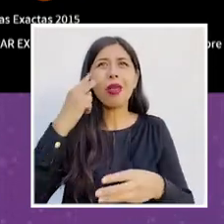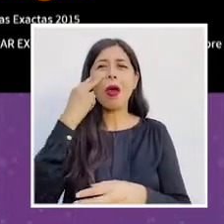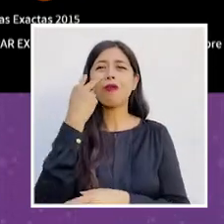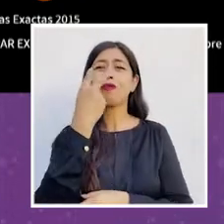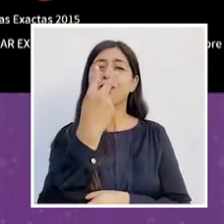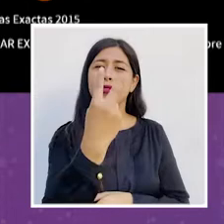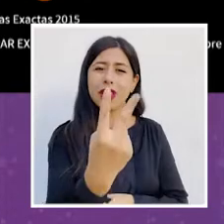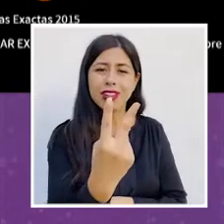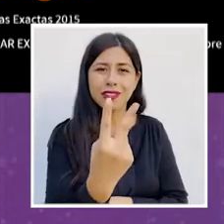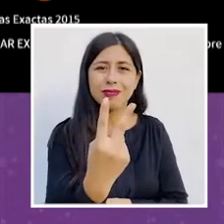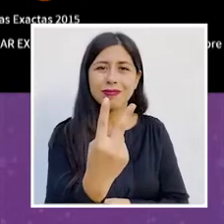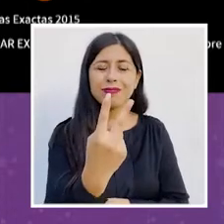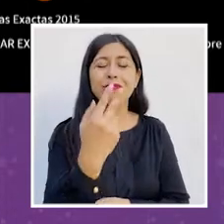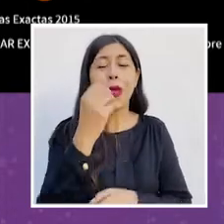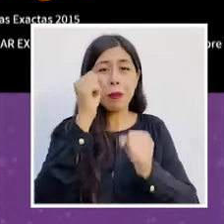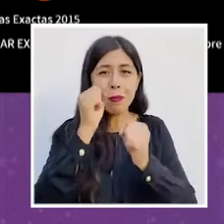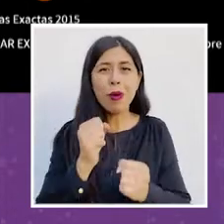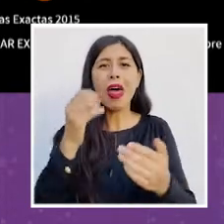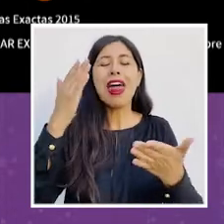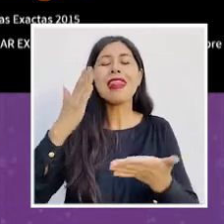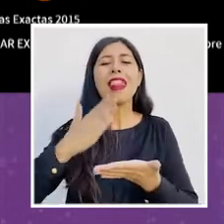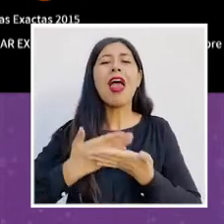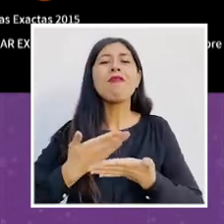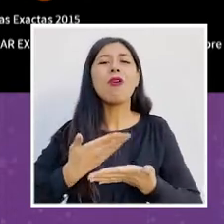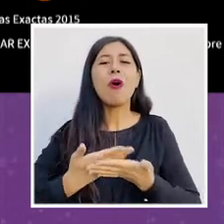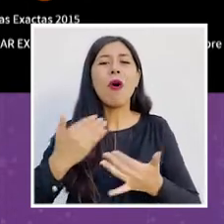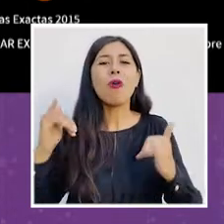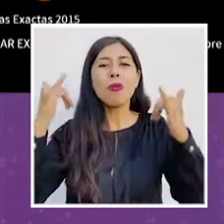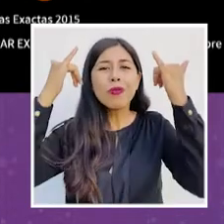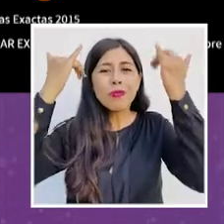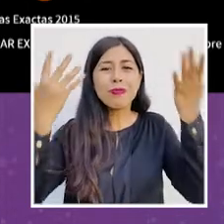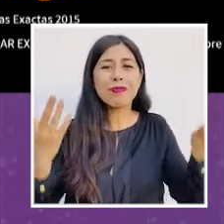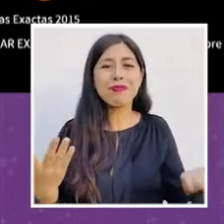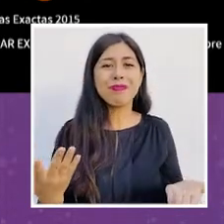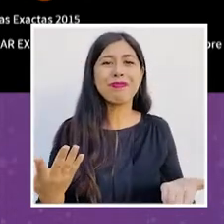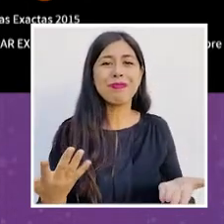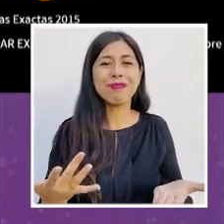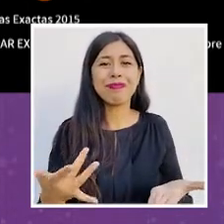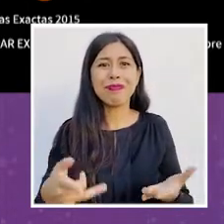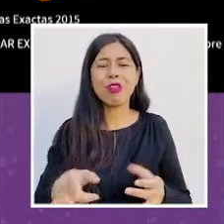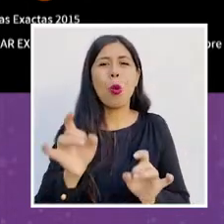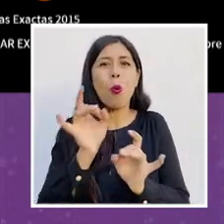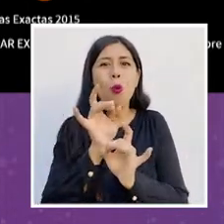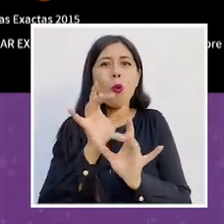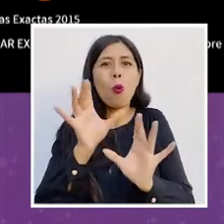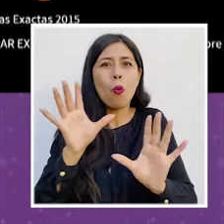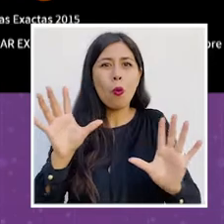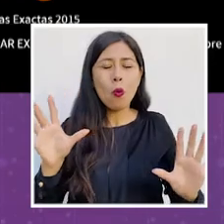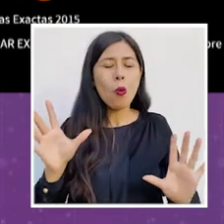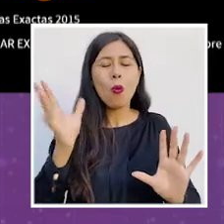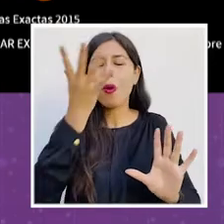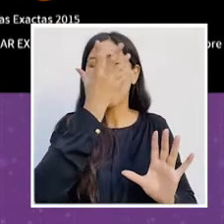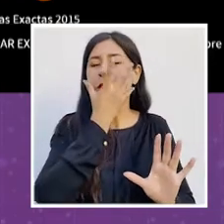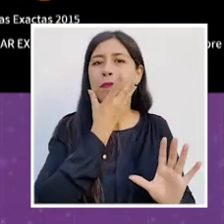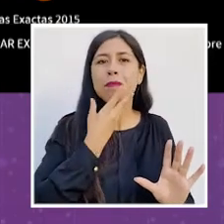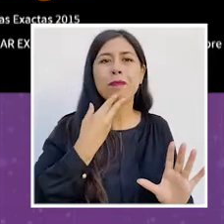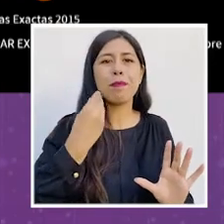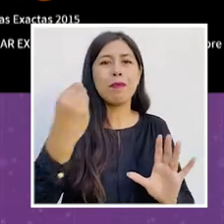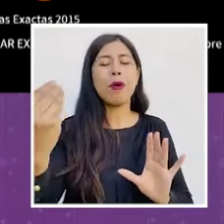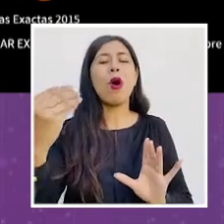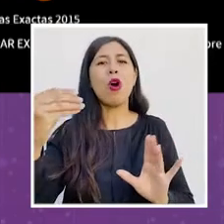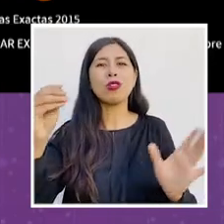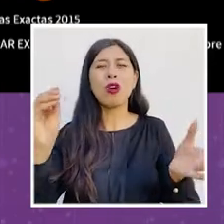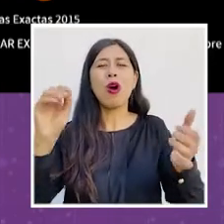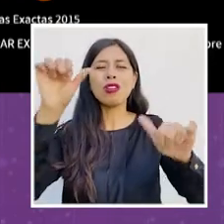fenómenos ópticos que hay para ver, disfrutar en estos inusuales y